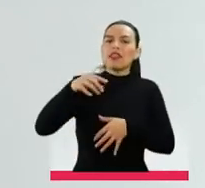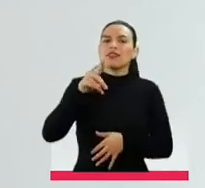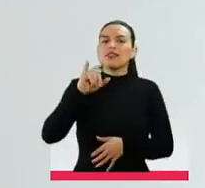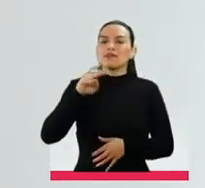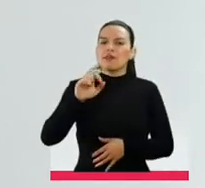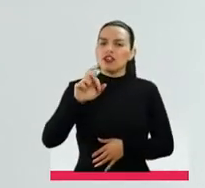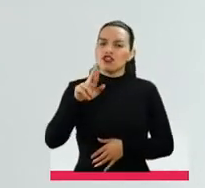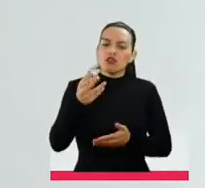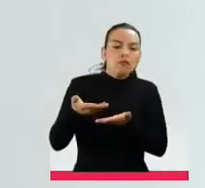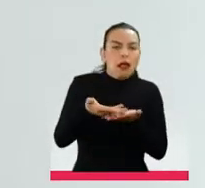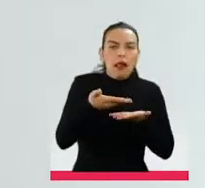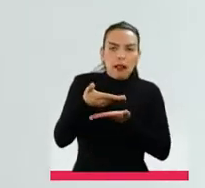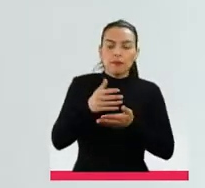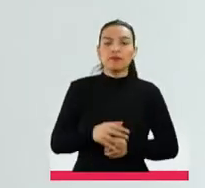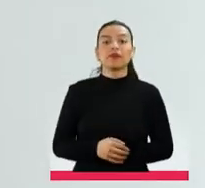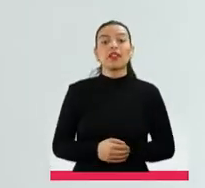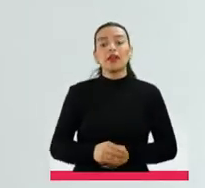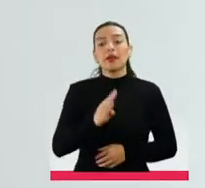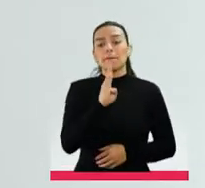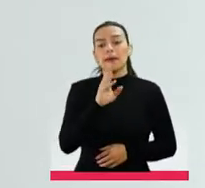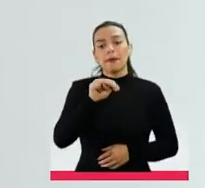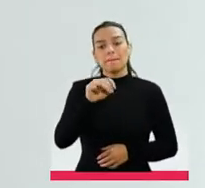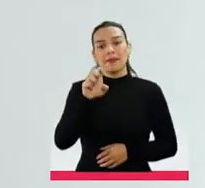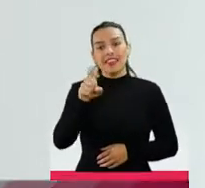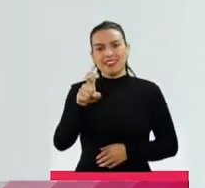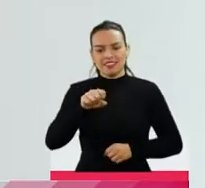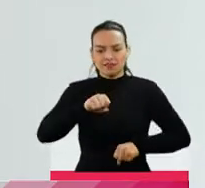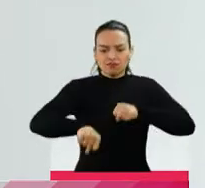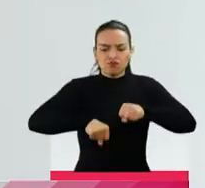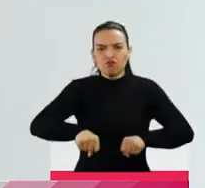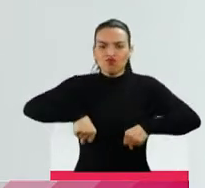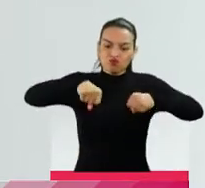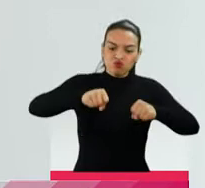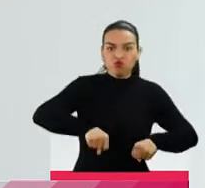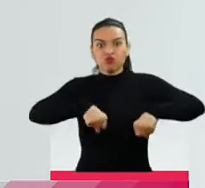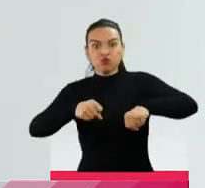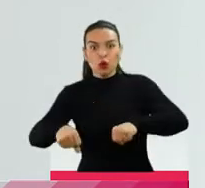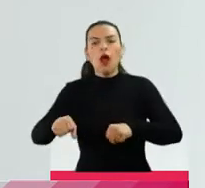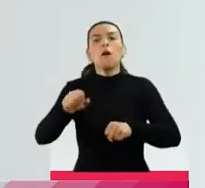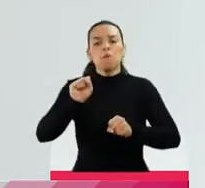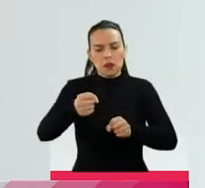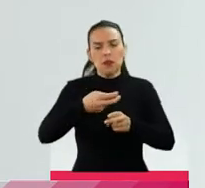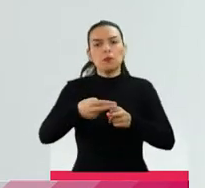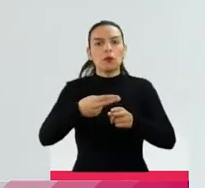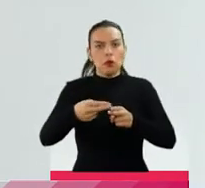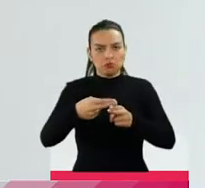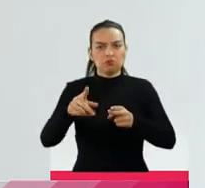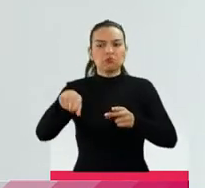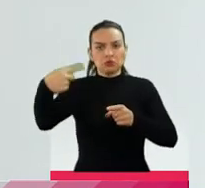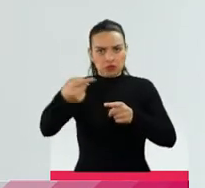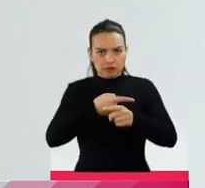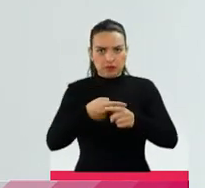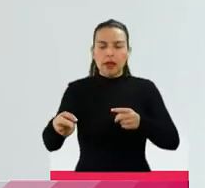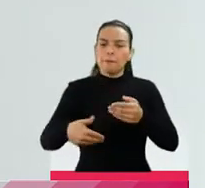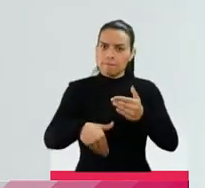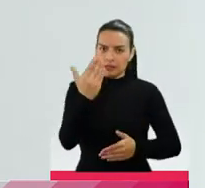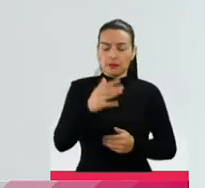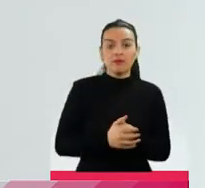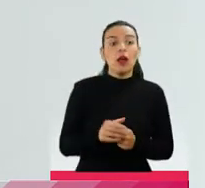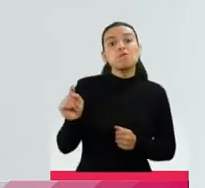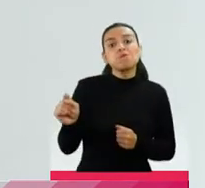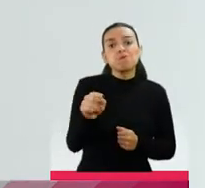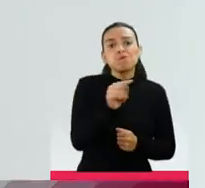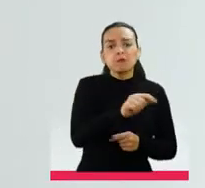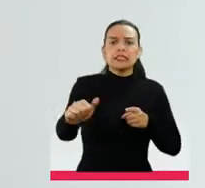El BMX es uno de los deportes de alto rendimiento que podrá volver a las pistas la próxima semana. Varios de sus atletas continuarán su preparación camino a